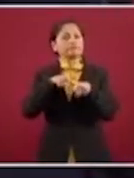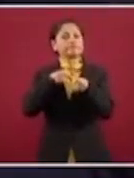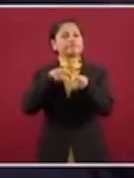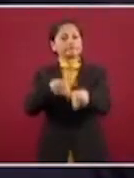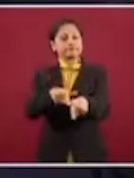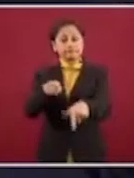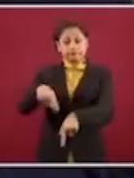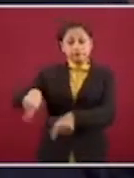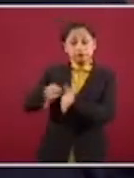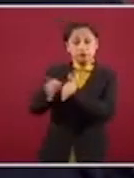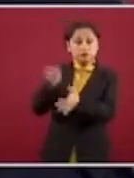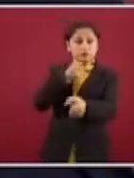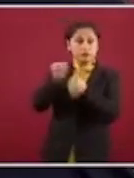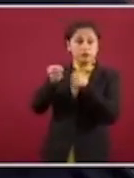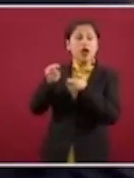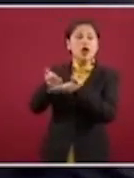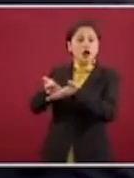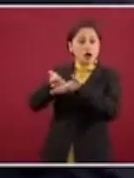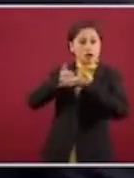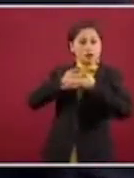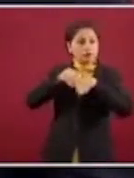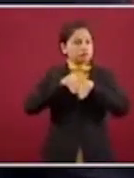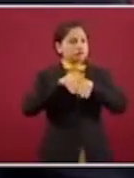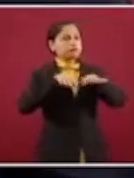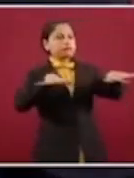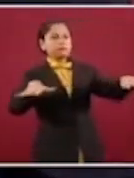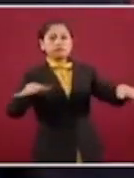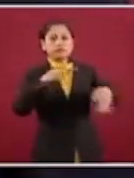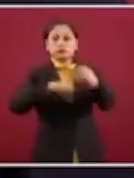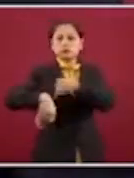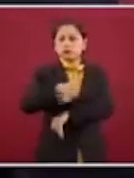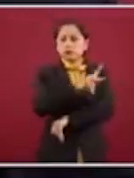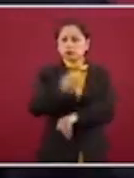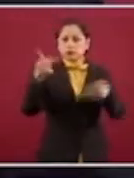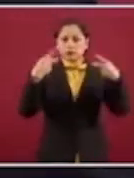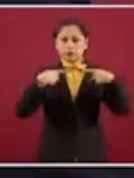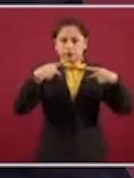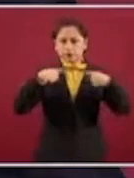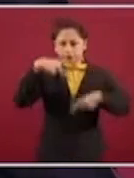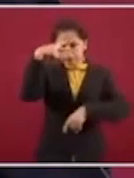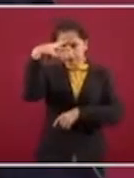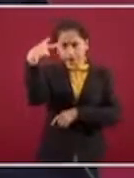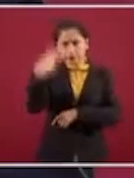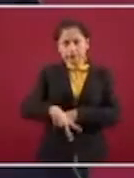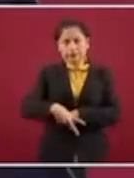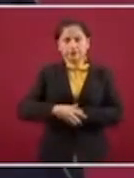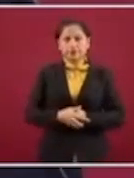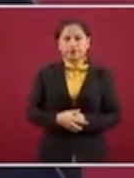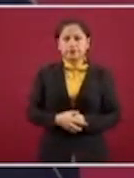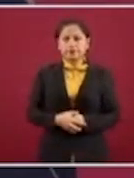estar informando a los ciudadanos, al pueblo de México.